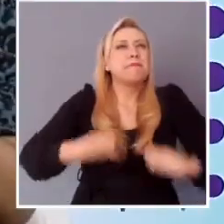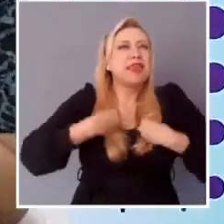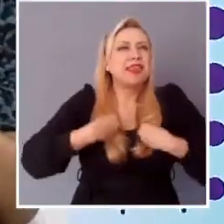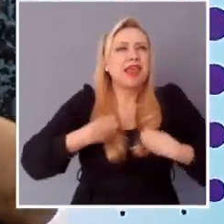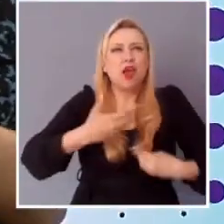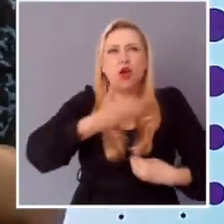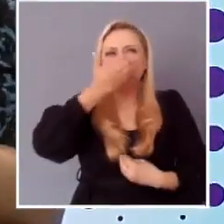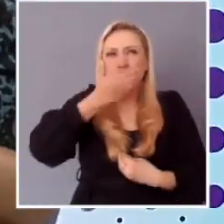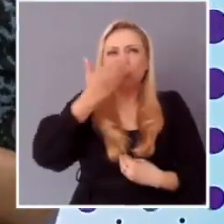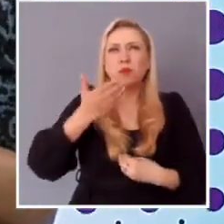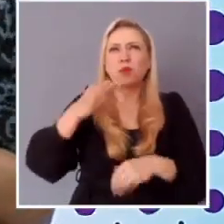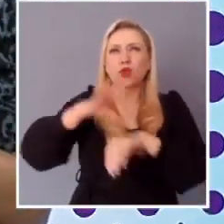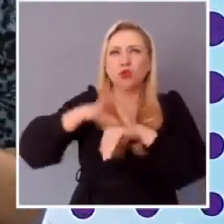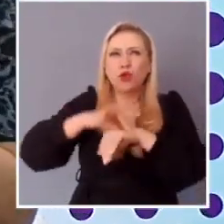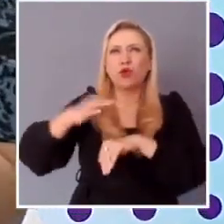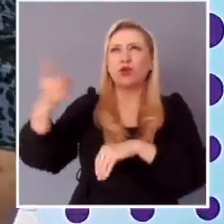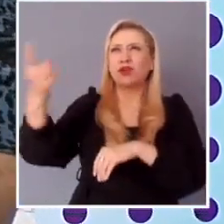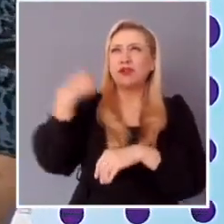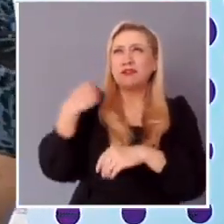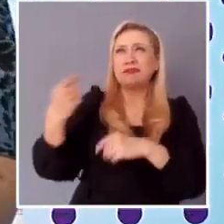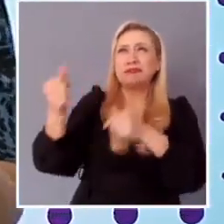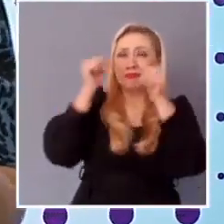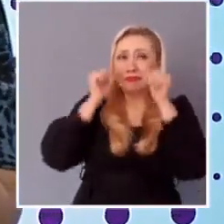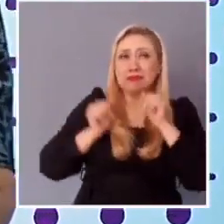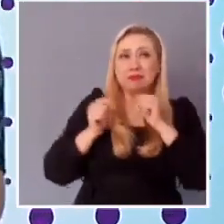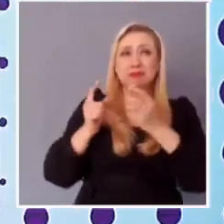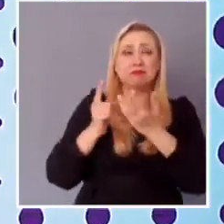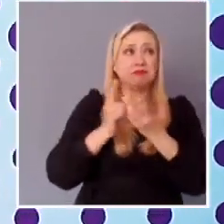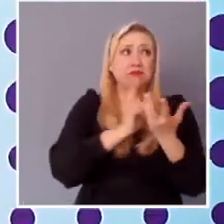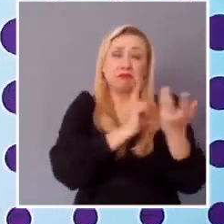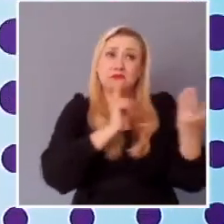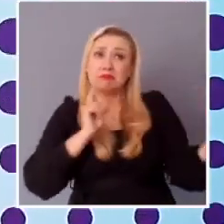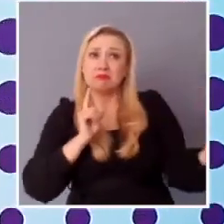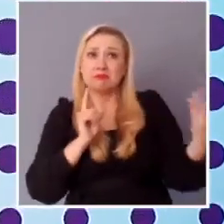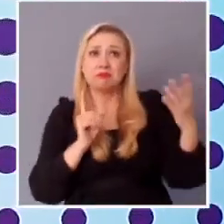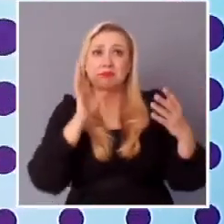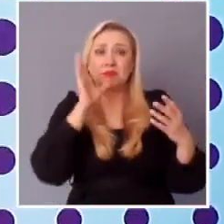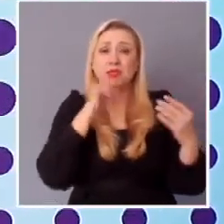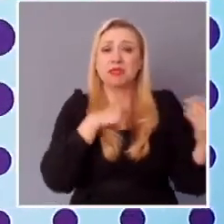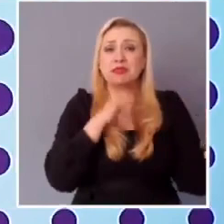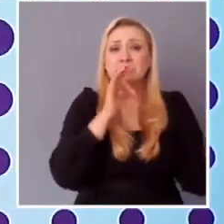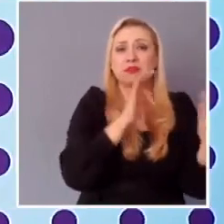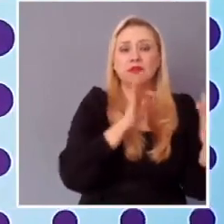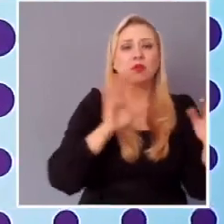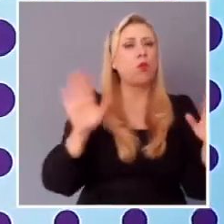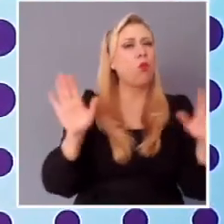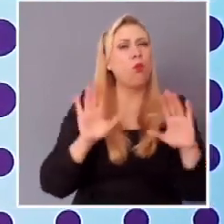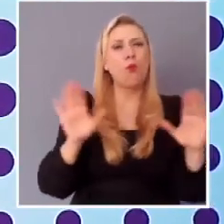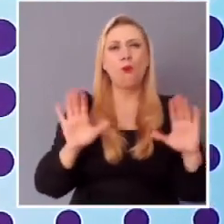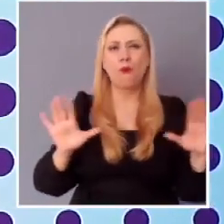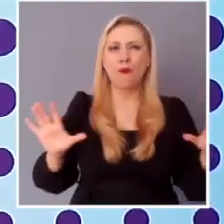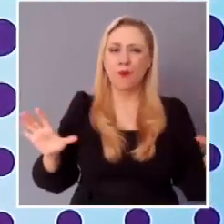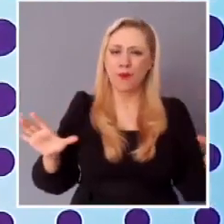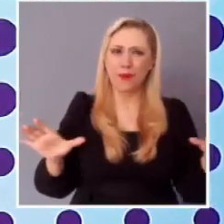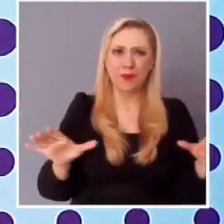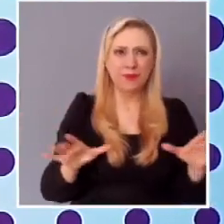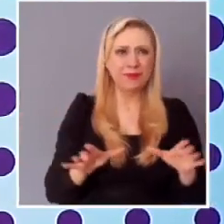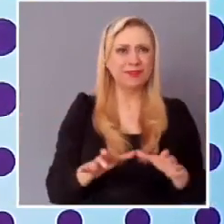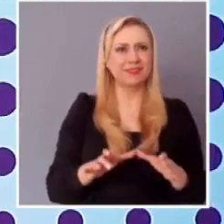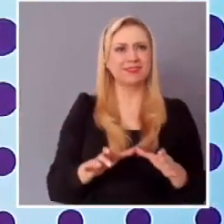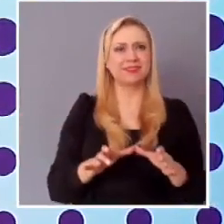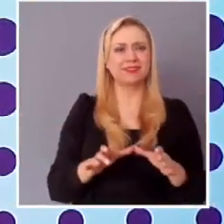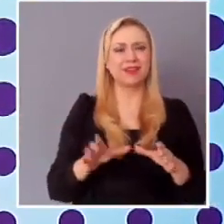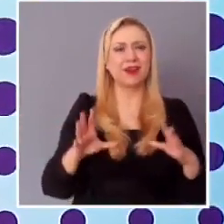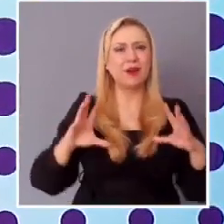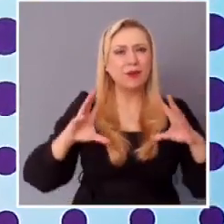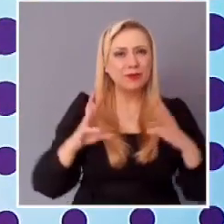mitos sobre qué es lo que pasa en el camino, ¿no? Muchas veces, ya como lo mencionaba Vic, pues las personas piensan que a las personas se les van a votar simplemente a la